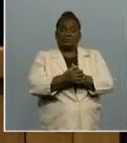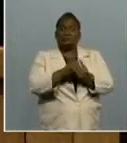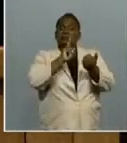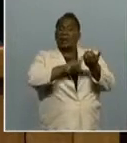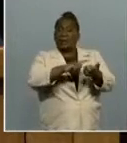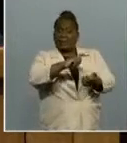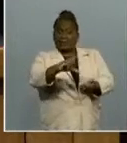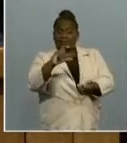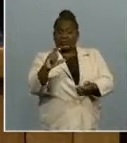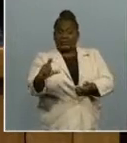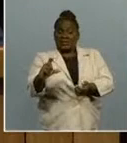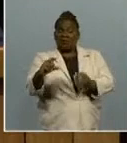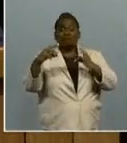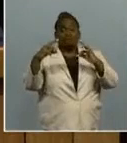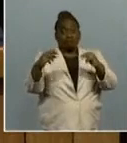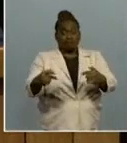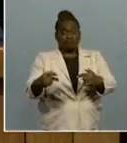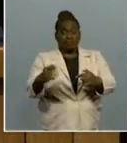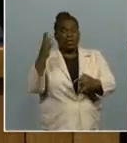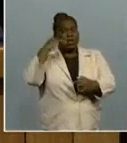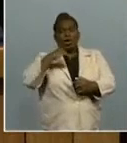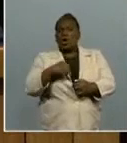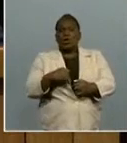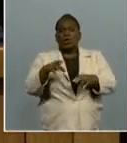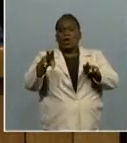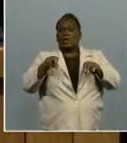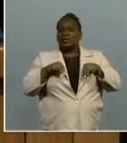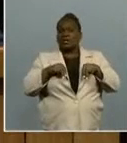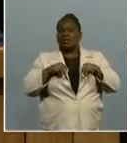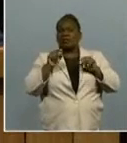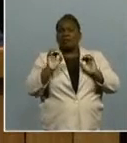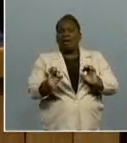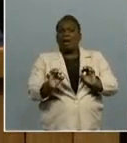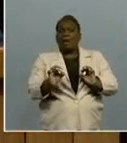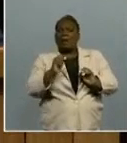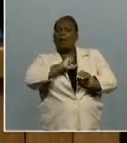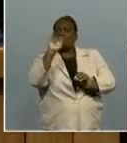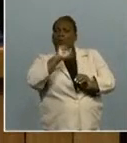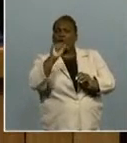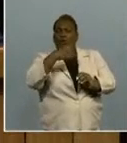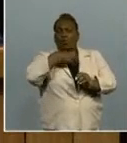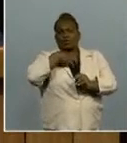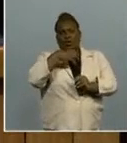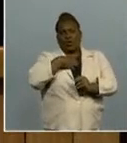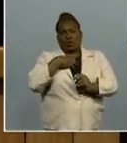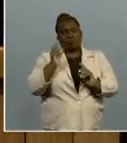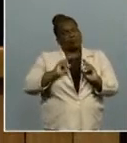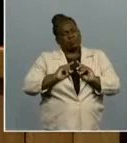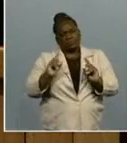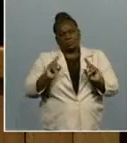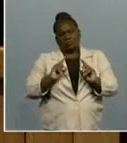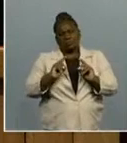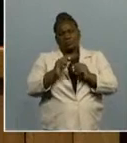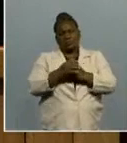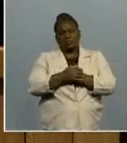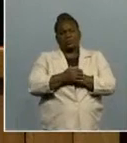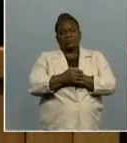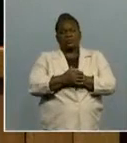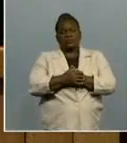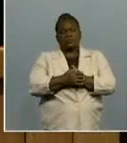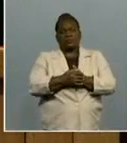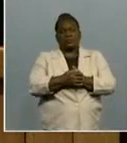partido ratifica que no nos conformamos con mantener las potenciales fuerzas con que cuenta el país a ras de la